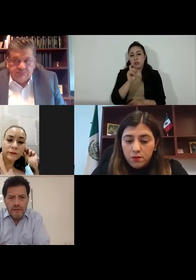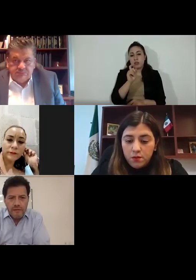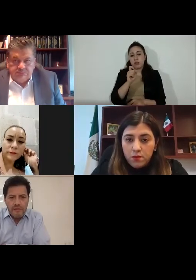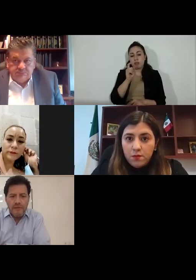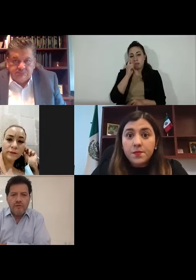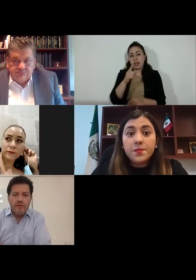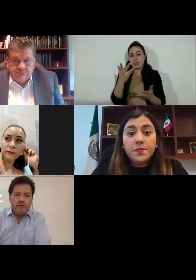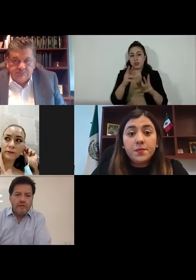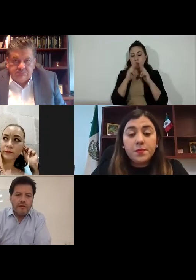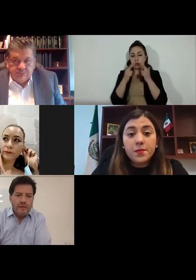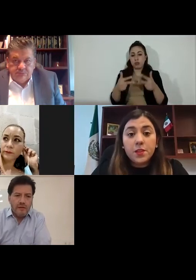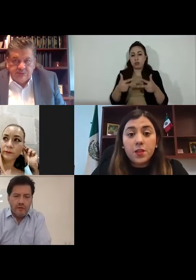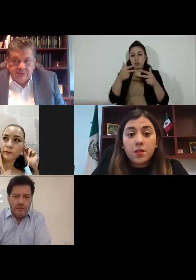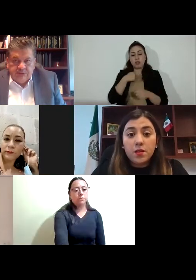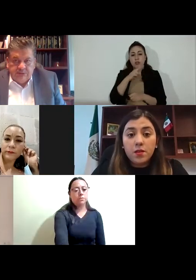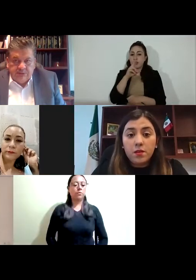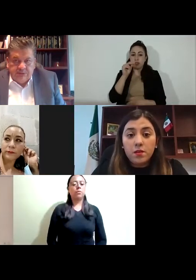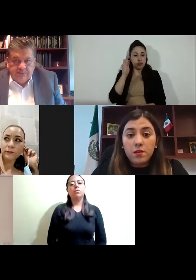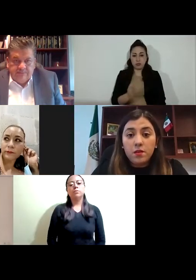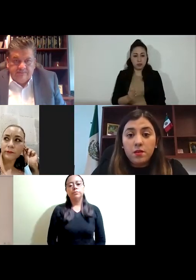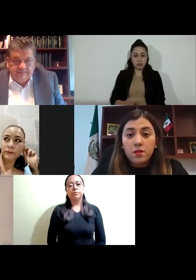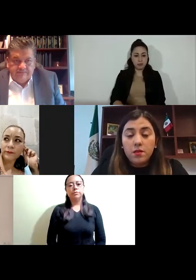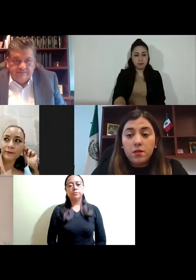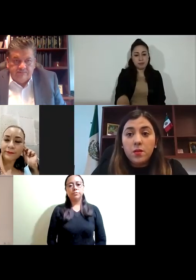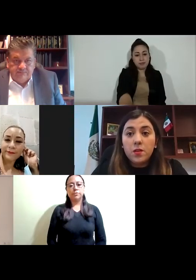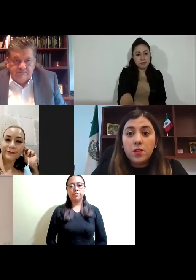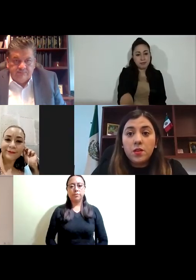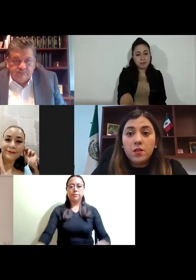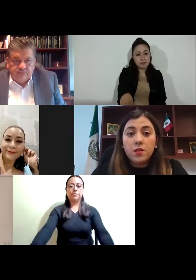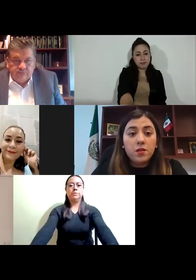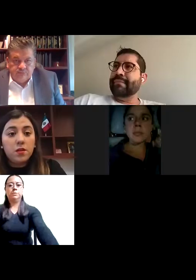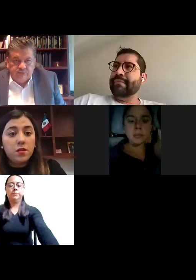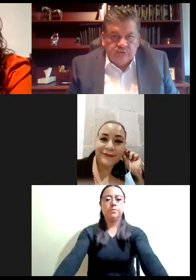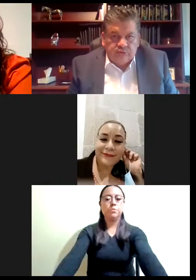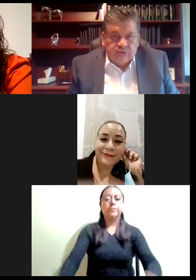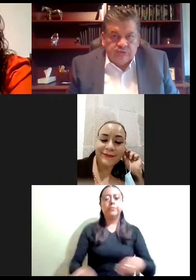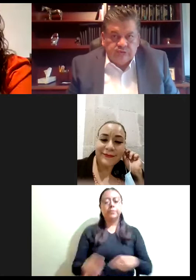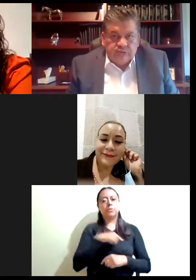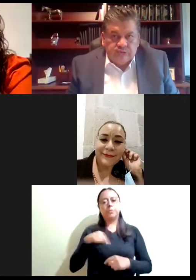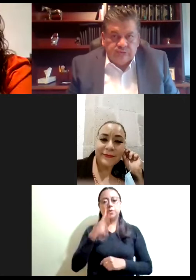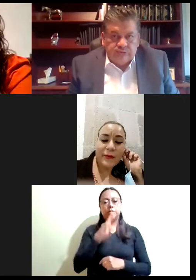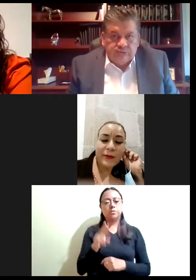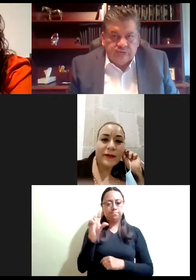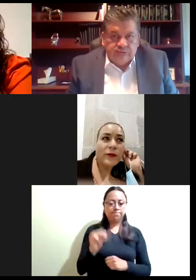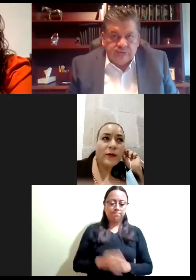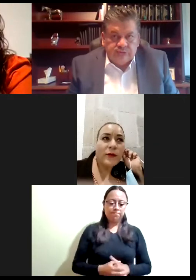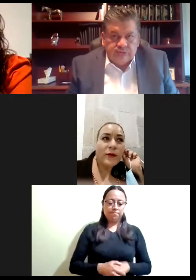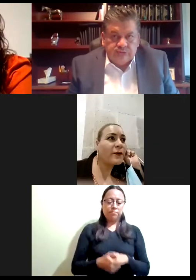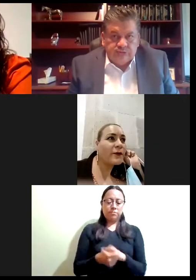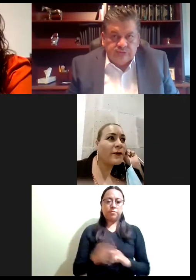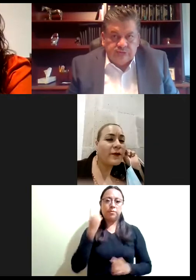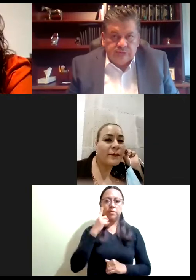virtuales, estaremos entonces en contra. Gracias, diputado. Diputada Circe Camacho